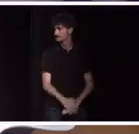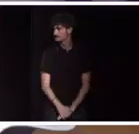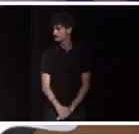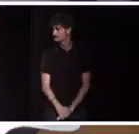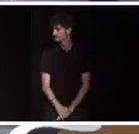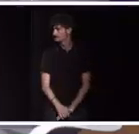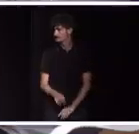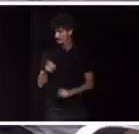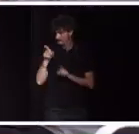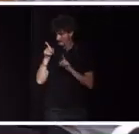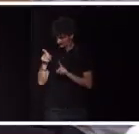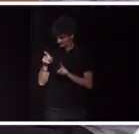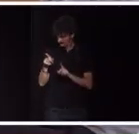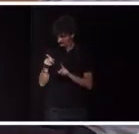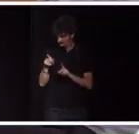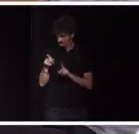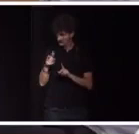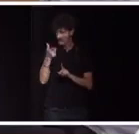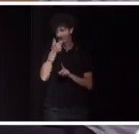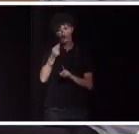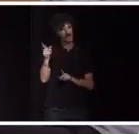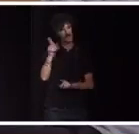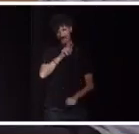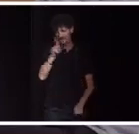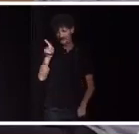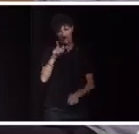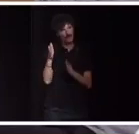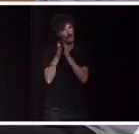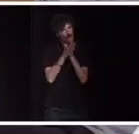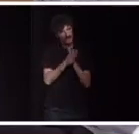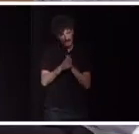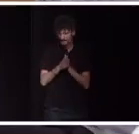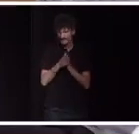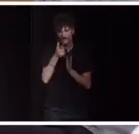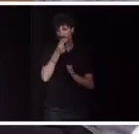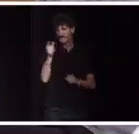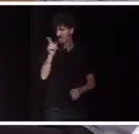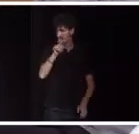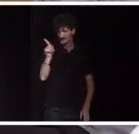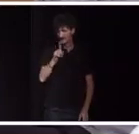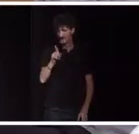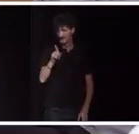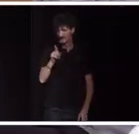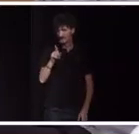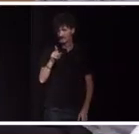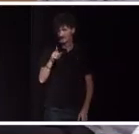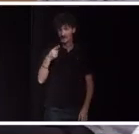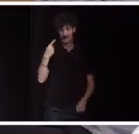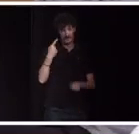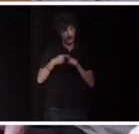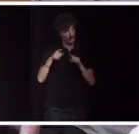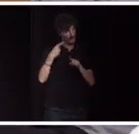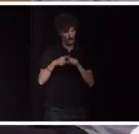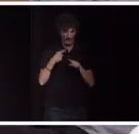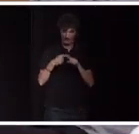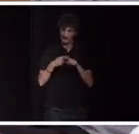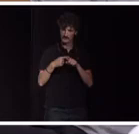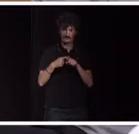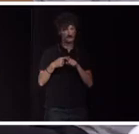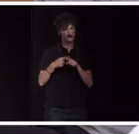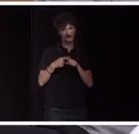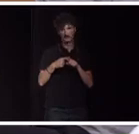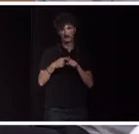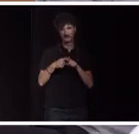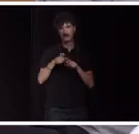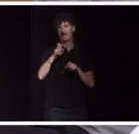Y eso no es nada fácil, compañeros. Nosotros sabemos que el precio a pagar es muy alto, pero